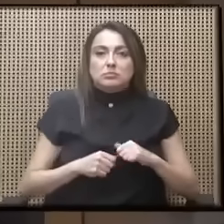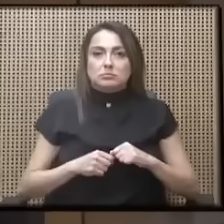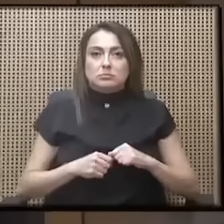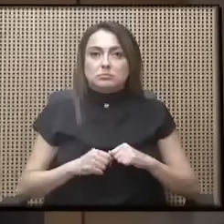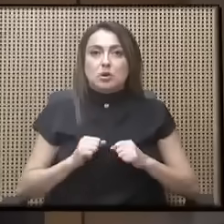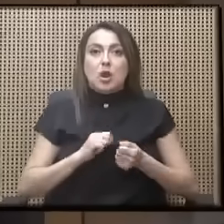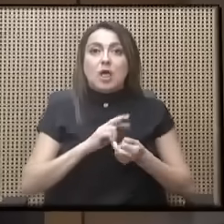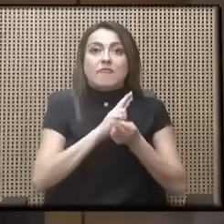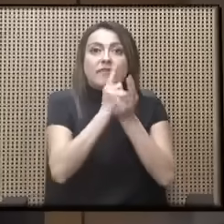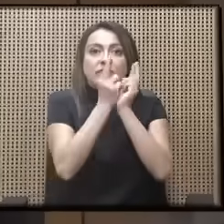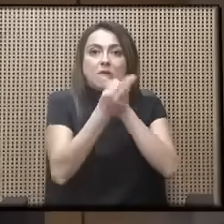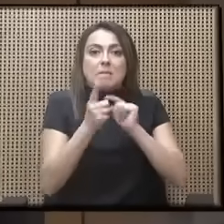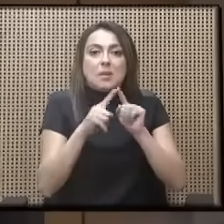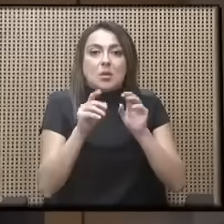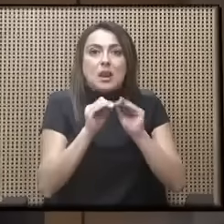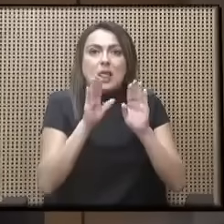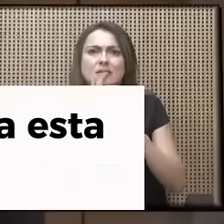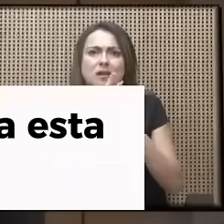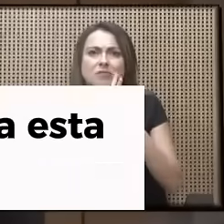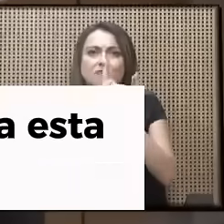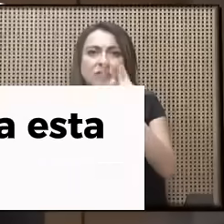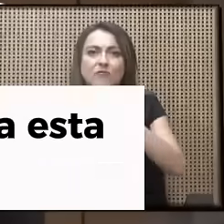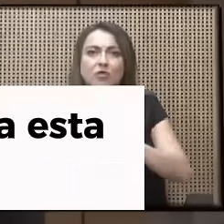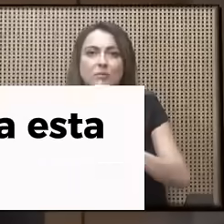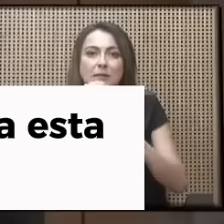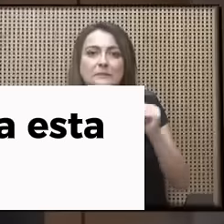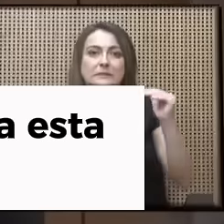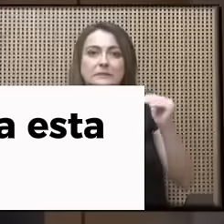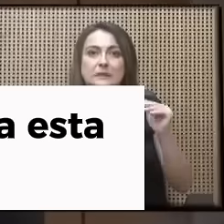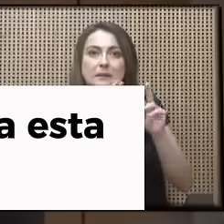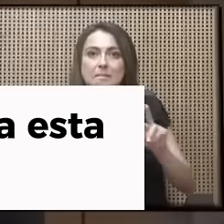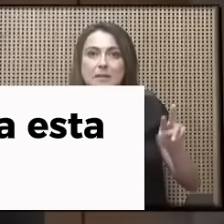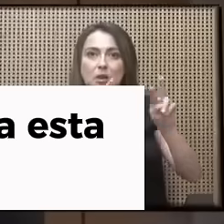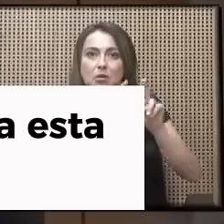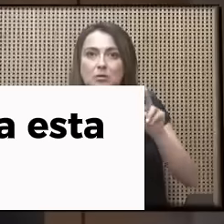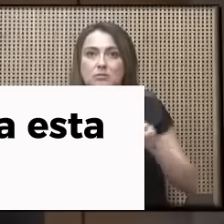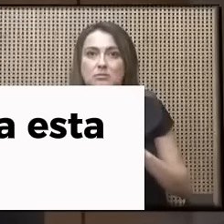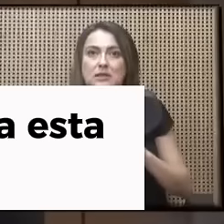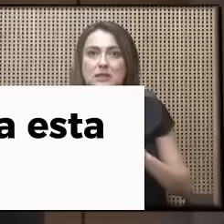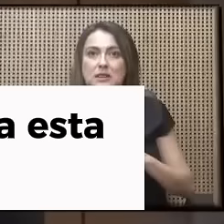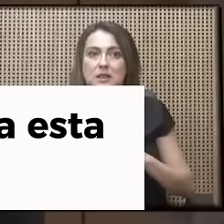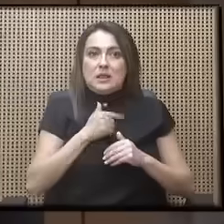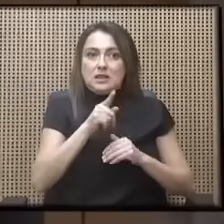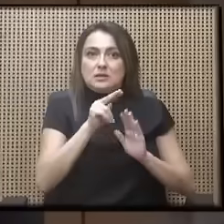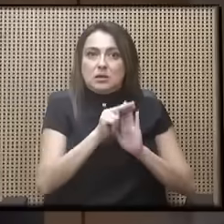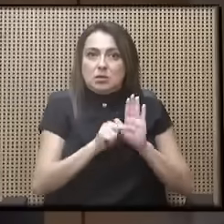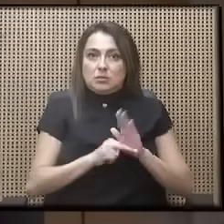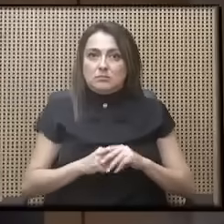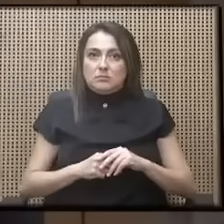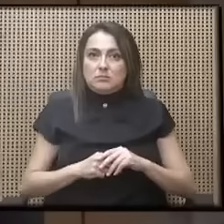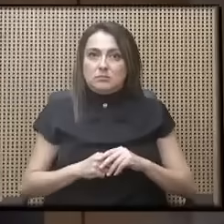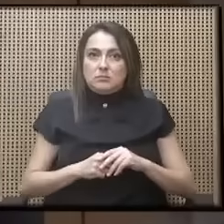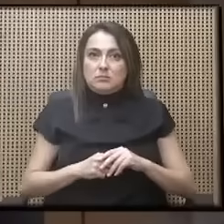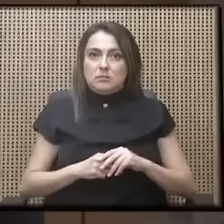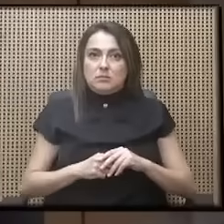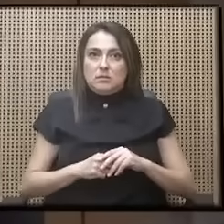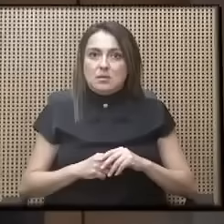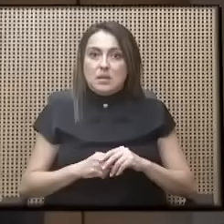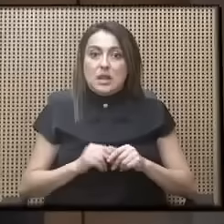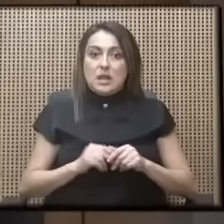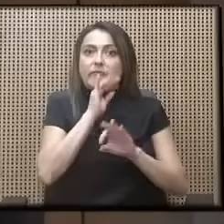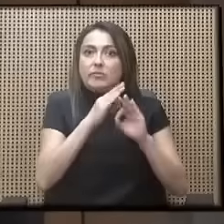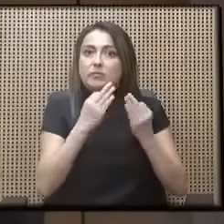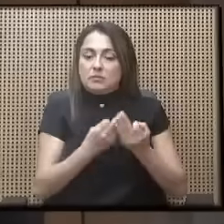con la reforma. Claro, esa reforma desequilibra el valor fundamental que tenía esta norma, que era la cohesión